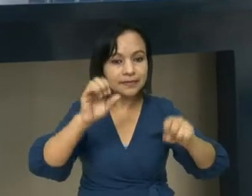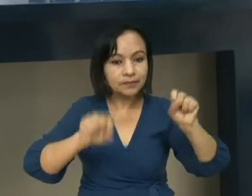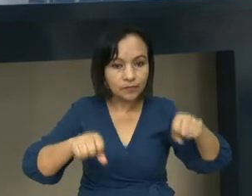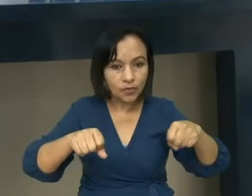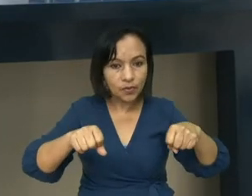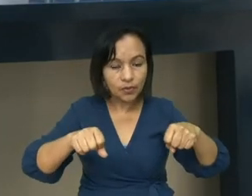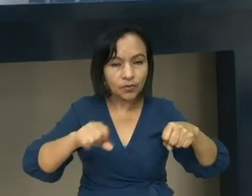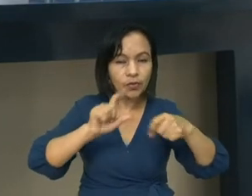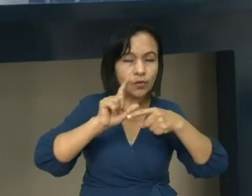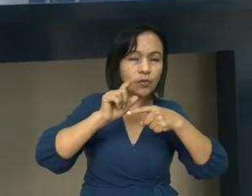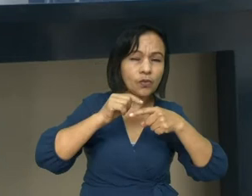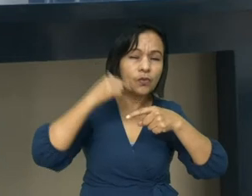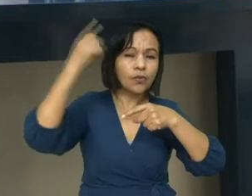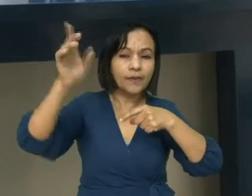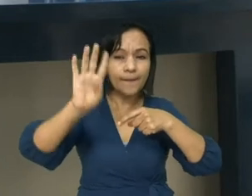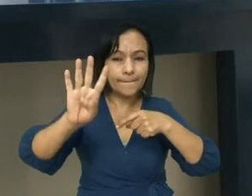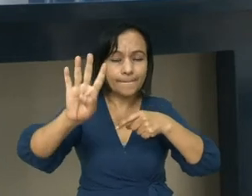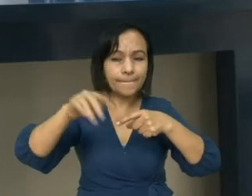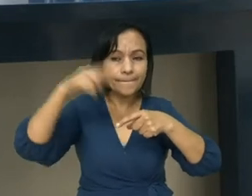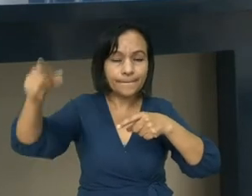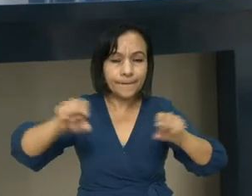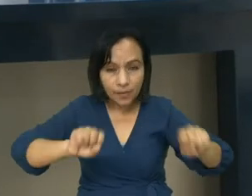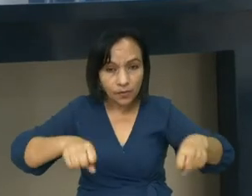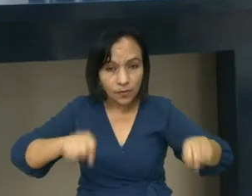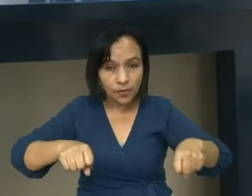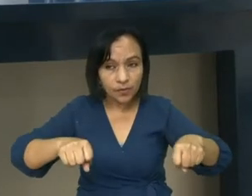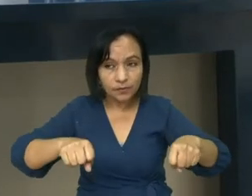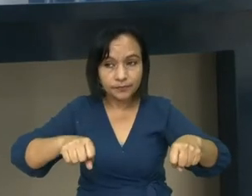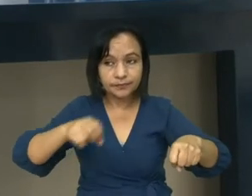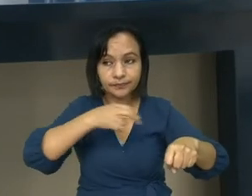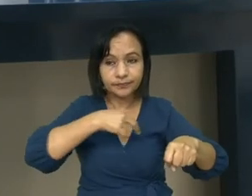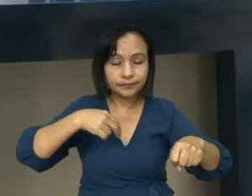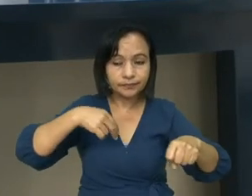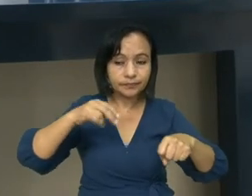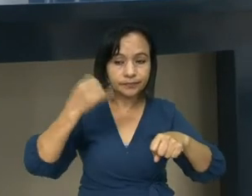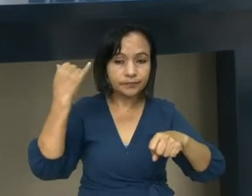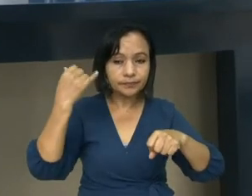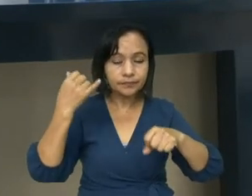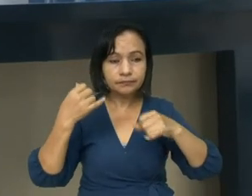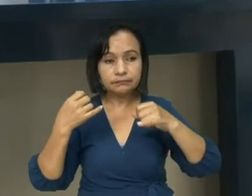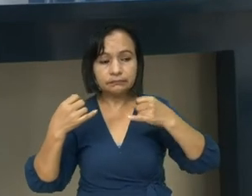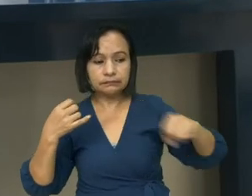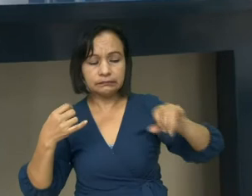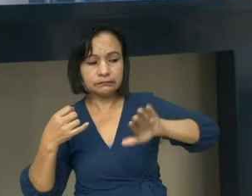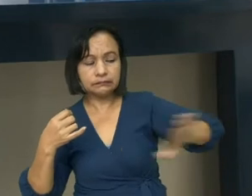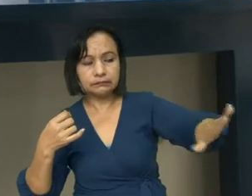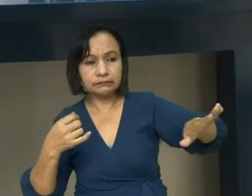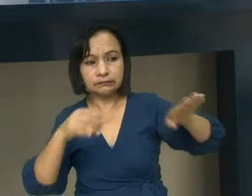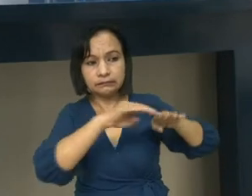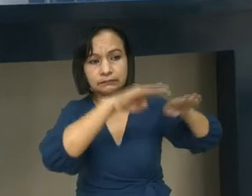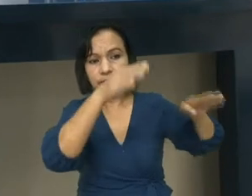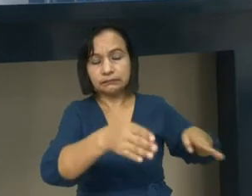se va al fondo, a la cuarta etapa, donde ya entra al espigón. En la parte izquierda hay una tarima, van a